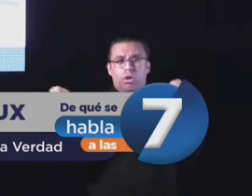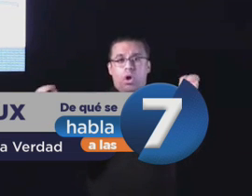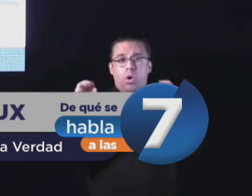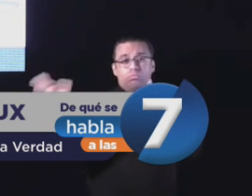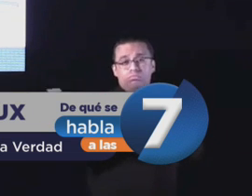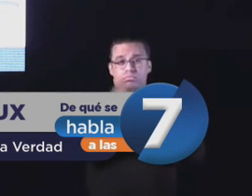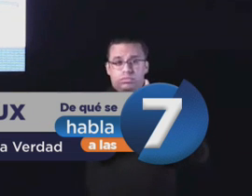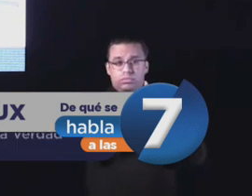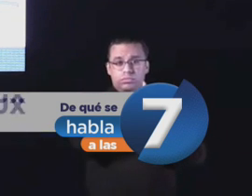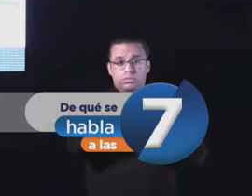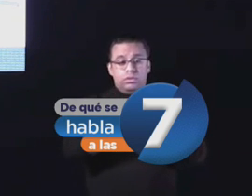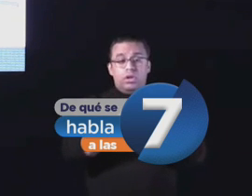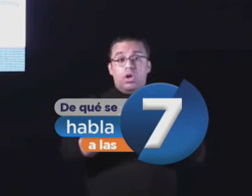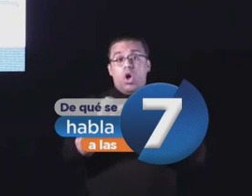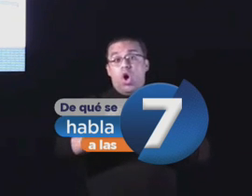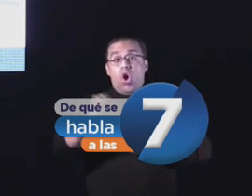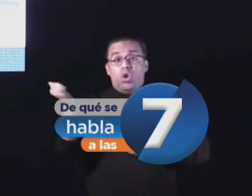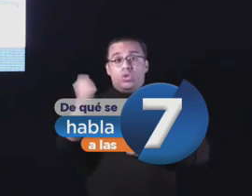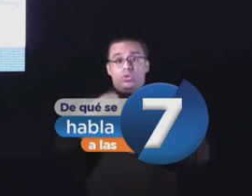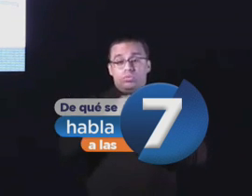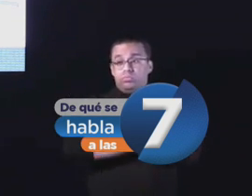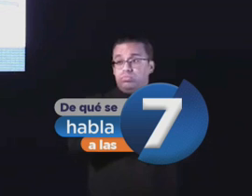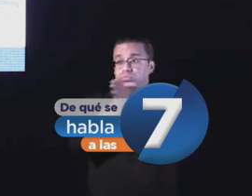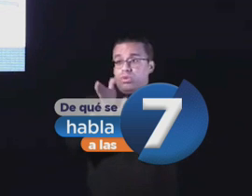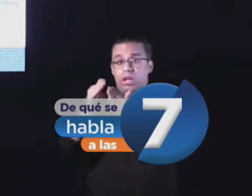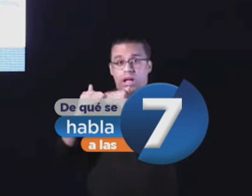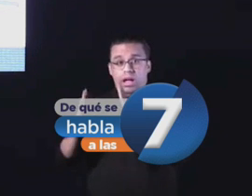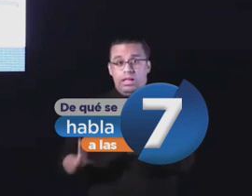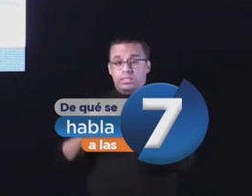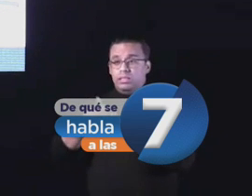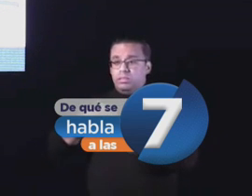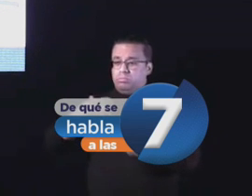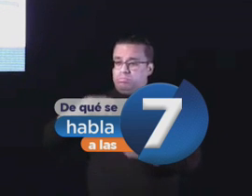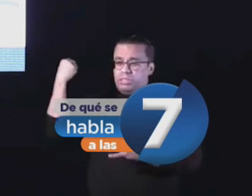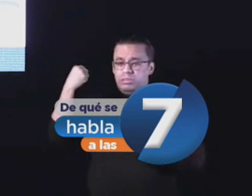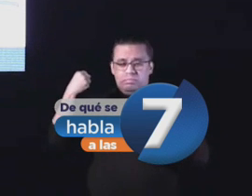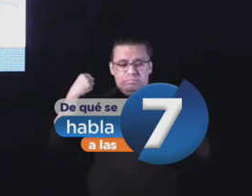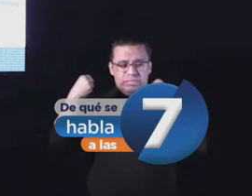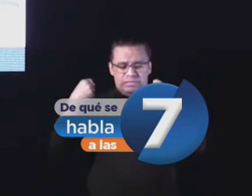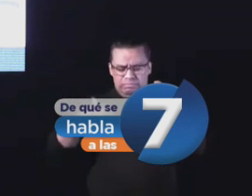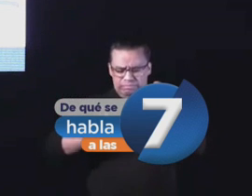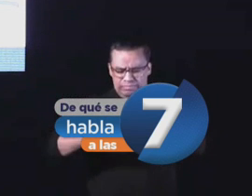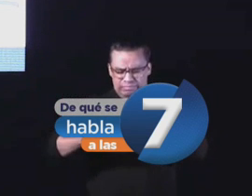los que regresaron a sus casas después de que se les arrancara parte de sus vidas,